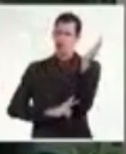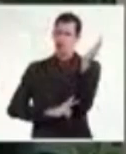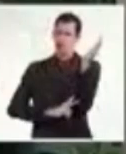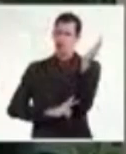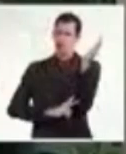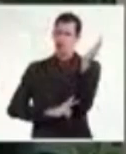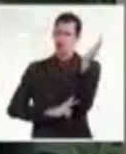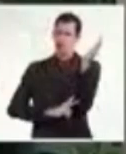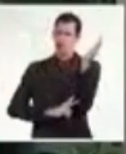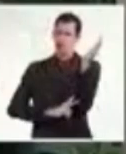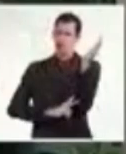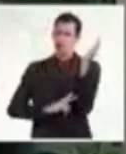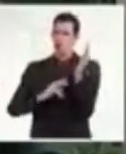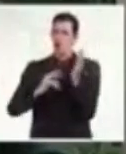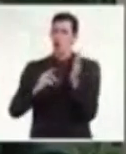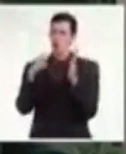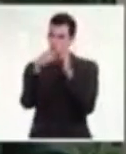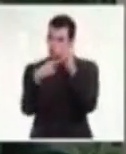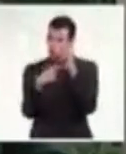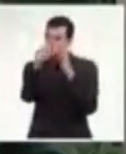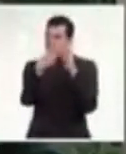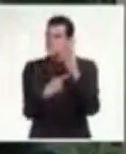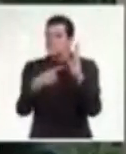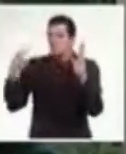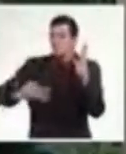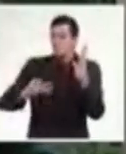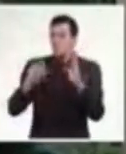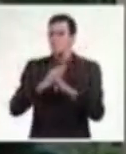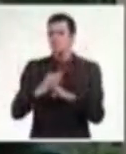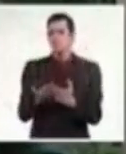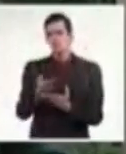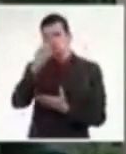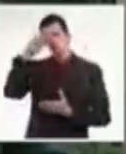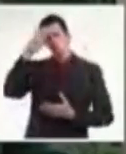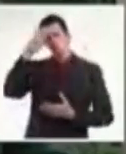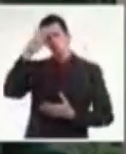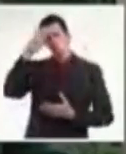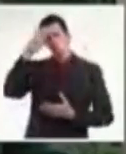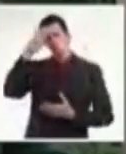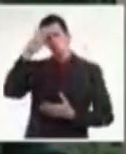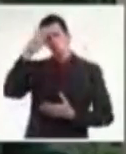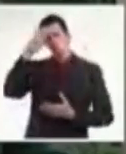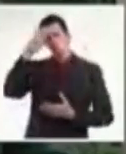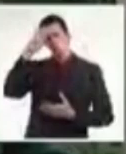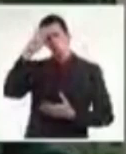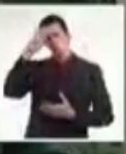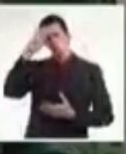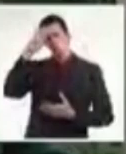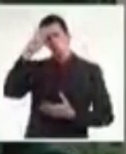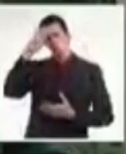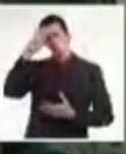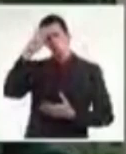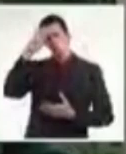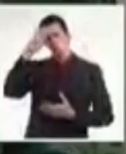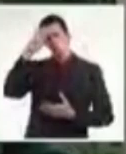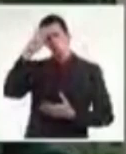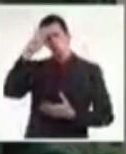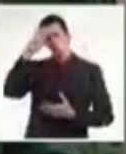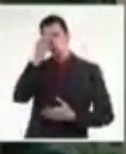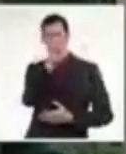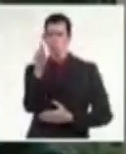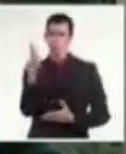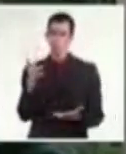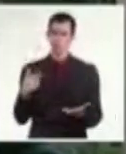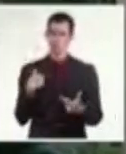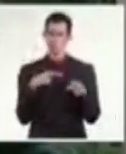no es principio. No podía permitir que todo eso sucediera. Ella se dio a la tarea. Cuidado, la gente se da tareas así.